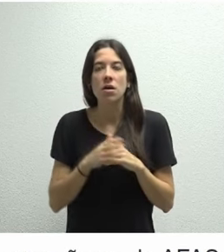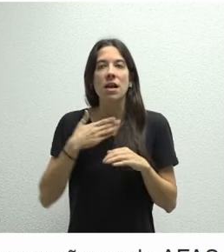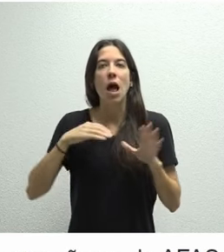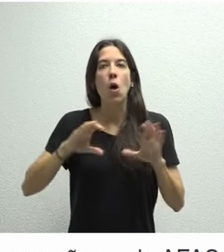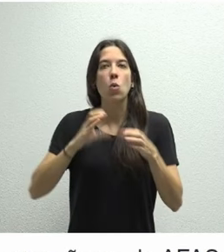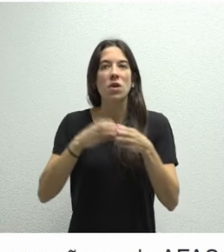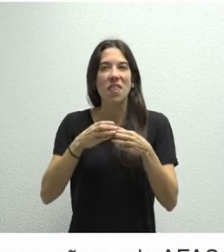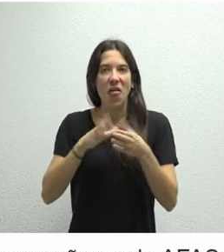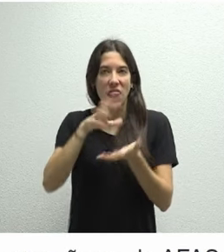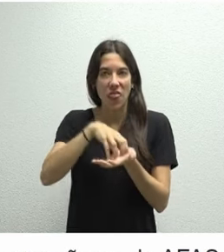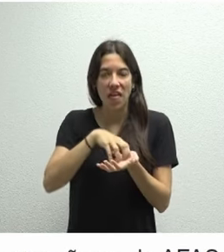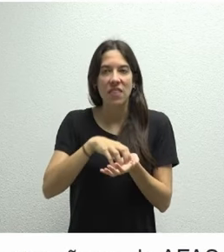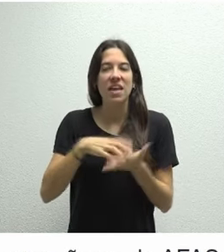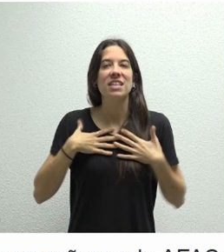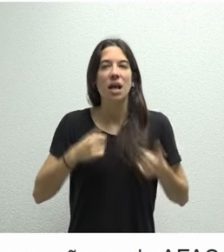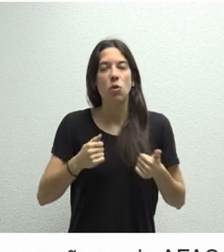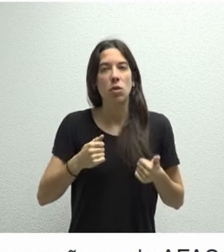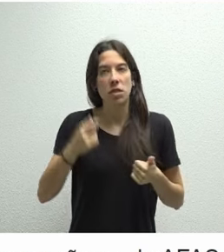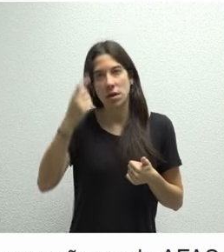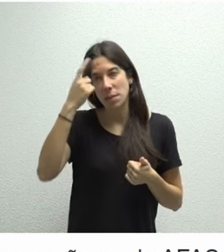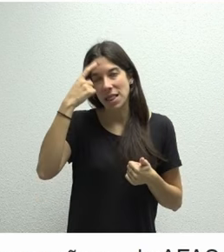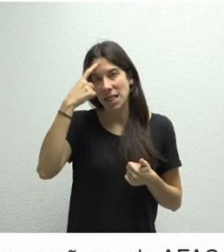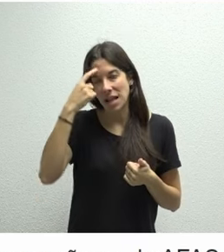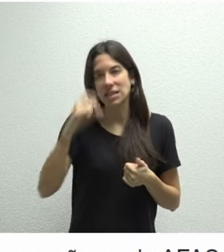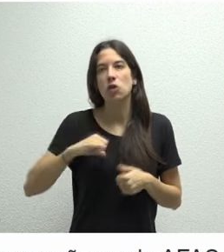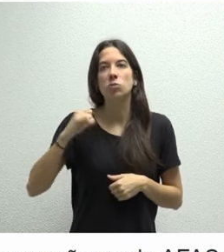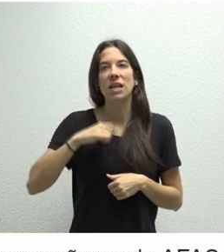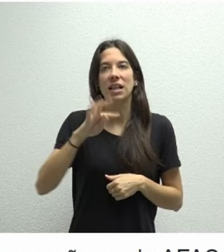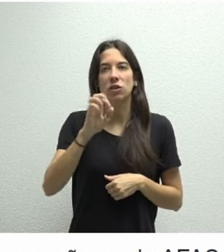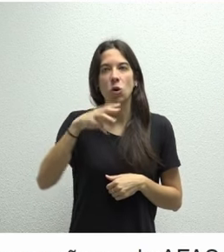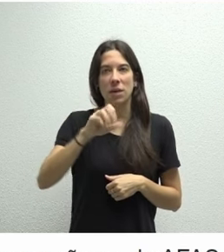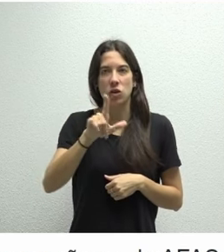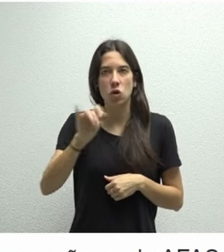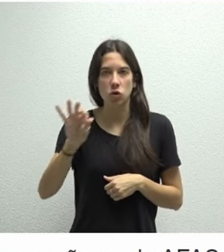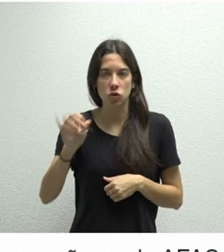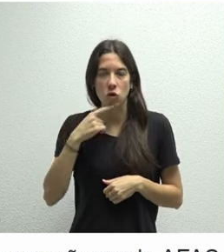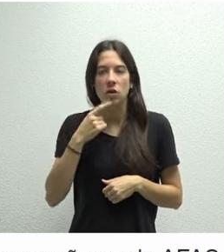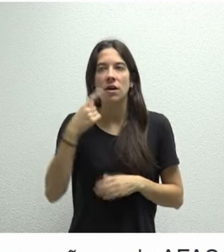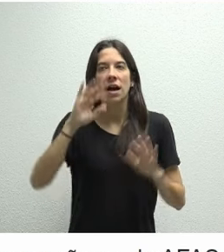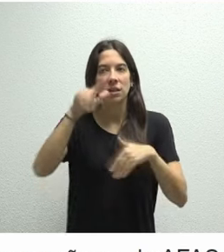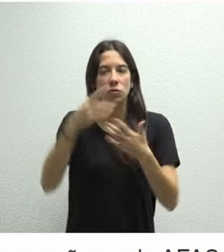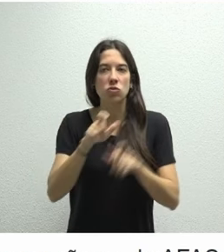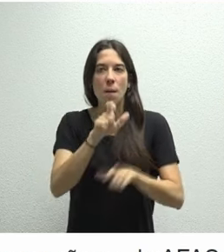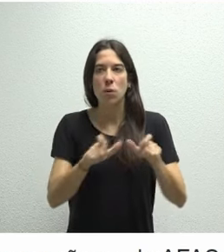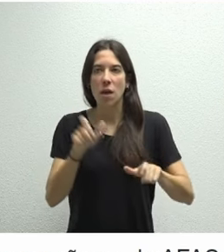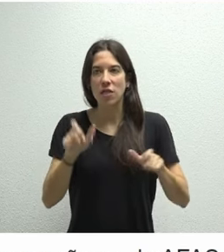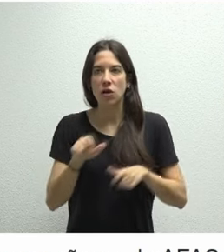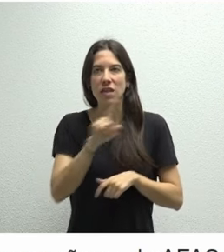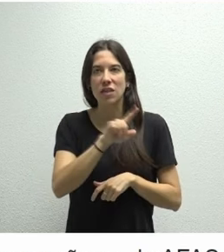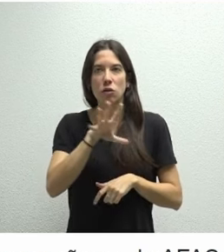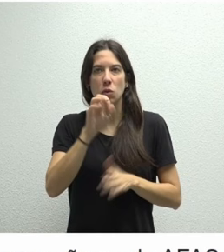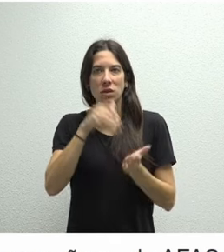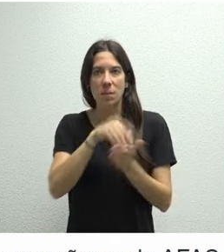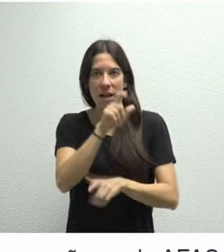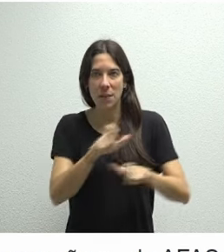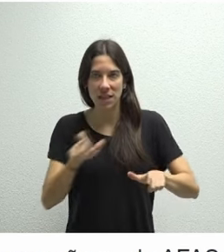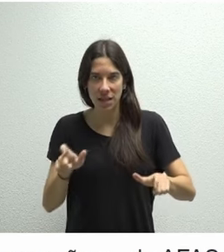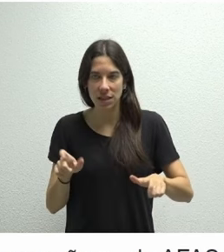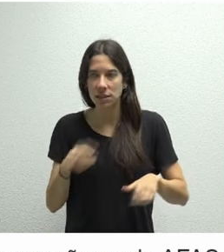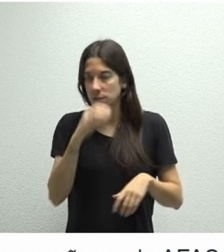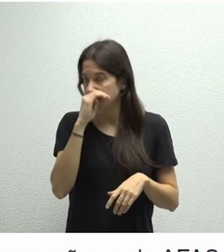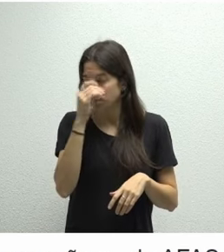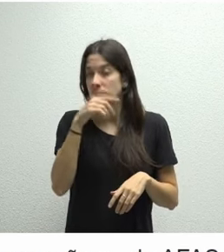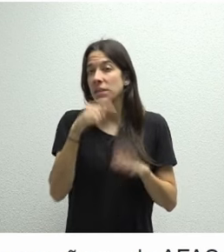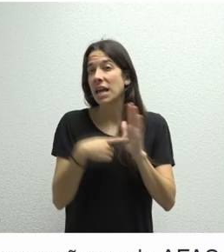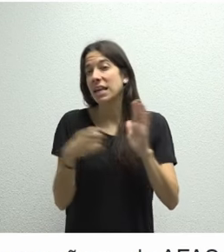está en el hospital de tomelloso nosotros atendemos a una población de 55,000 habitantes eh De ahí tenemos que descontar la población infanto juvenil que es